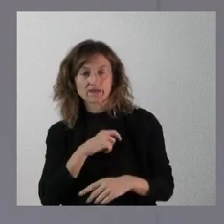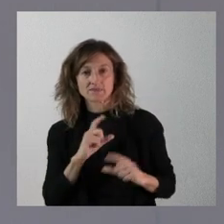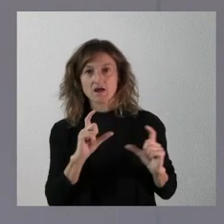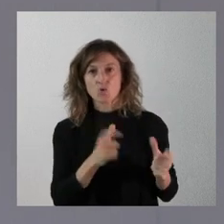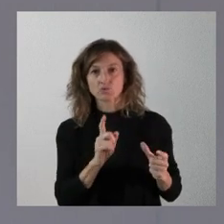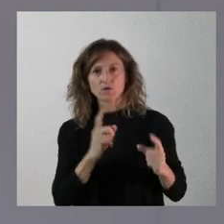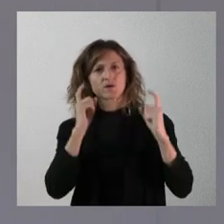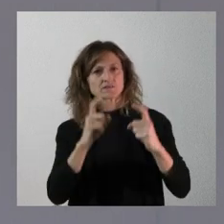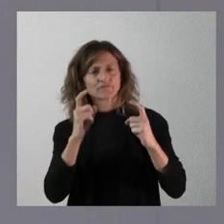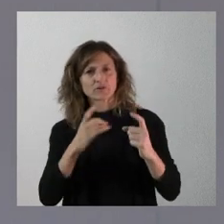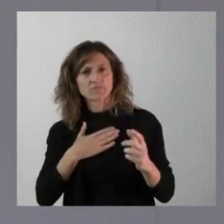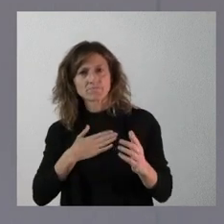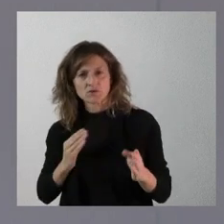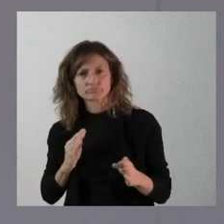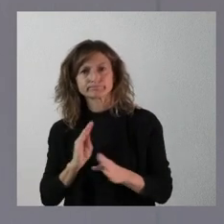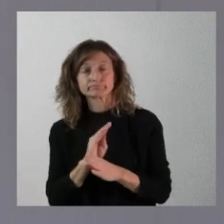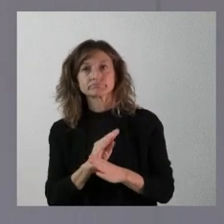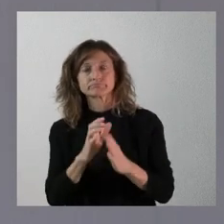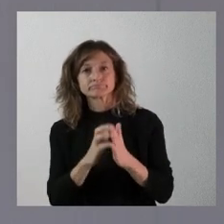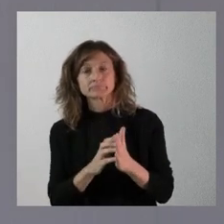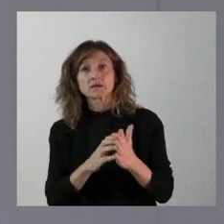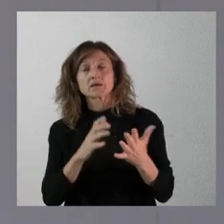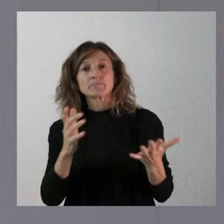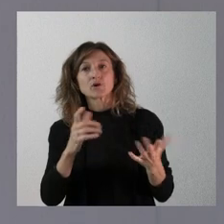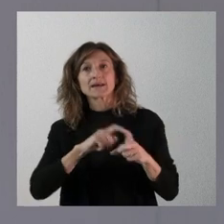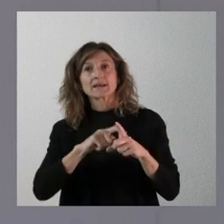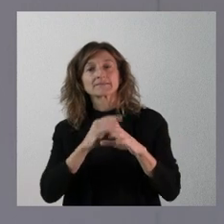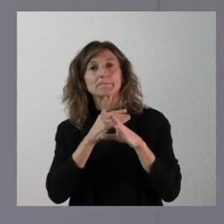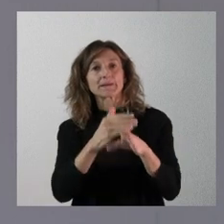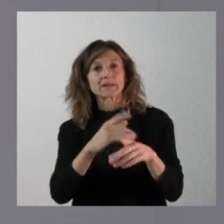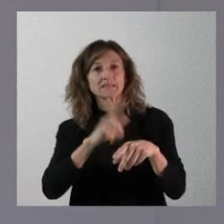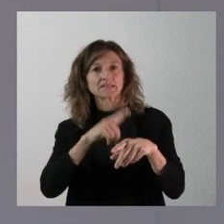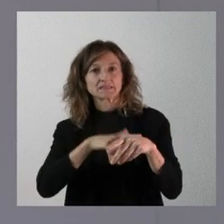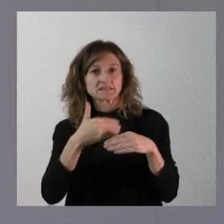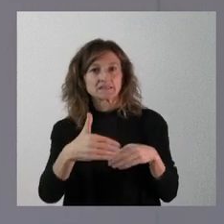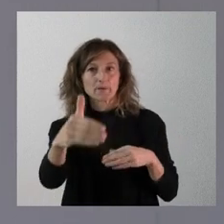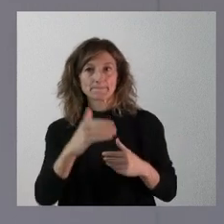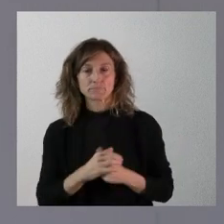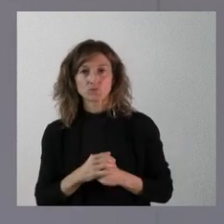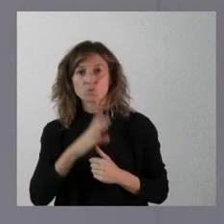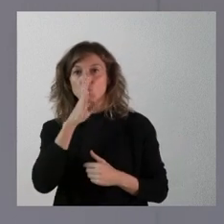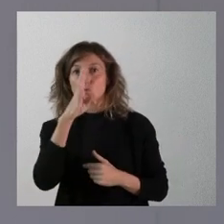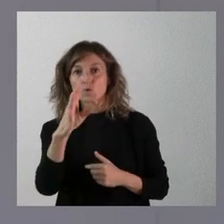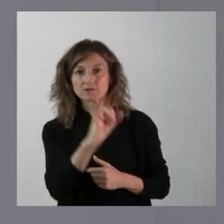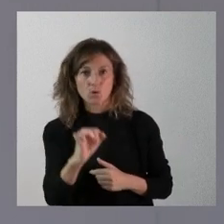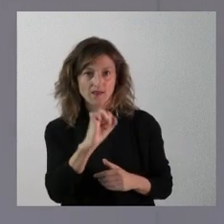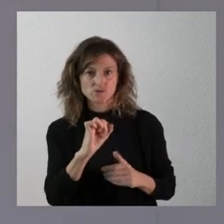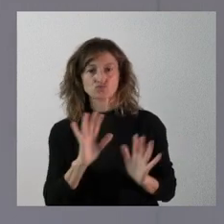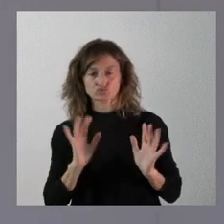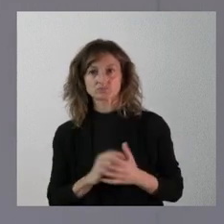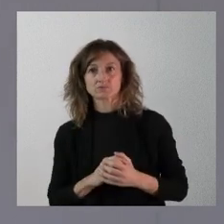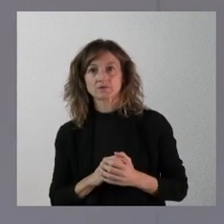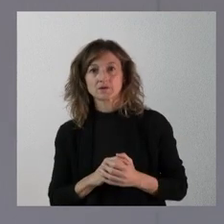la junta hacemos un esfuerzo una cuenta que nos muestra es el hecho que nosotros lo hacemos con carácter de permanencia en el tiempo lo estamos haciendo por cuatro años que